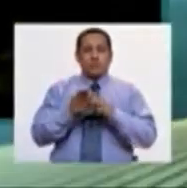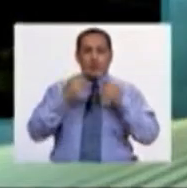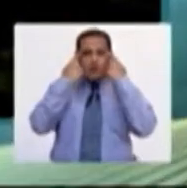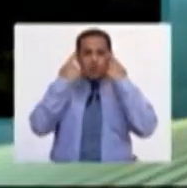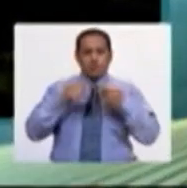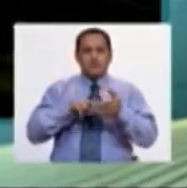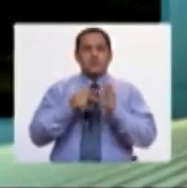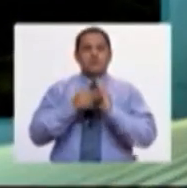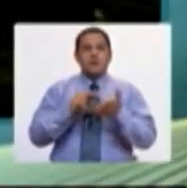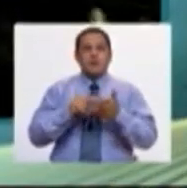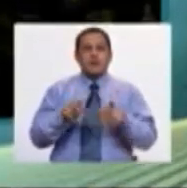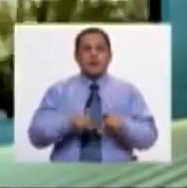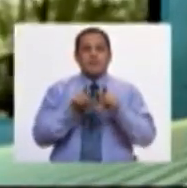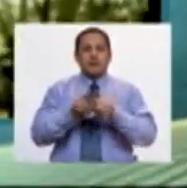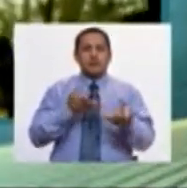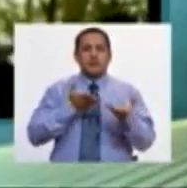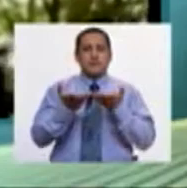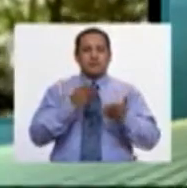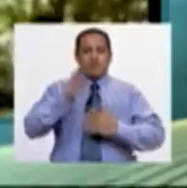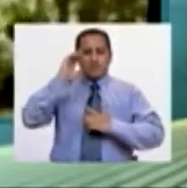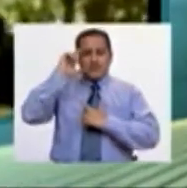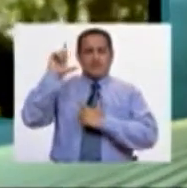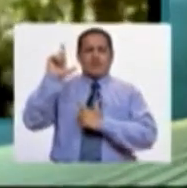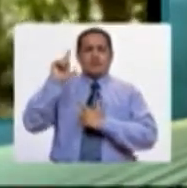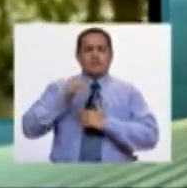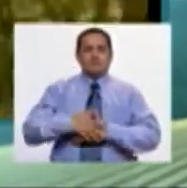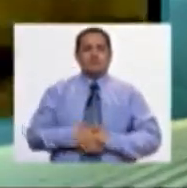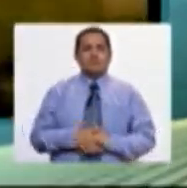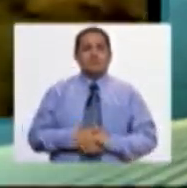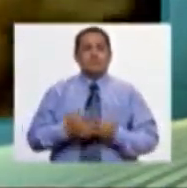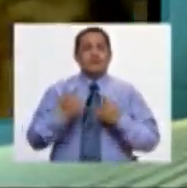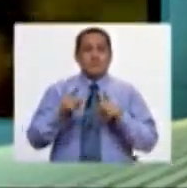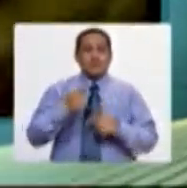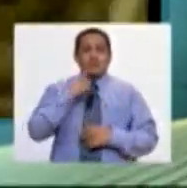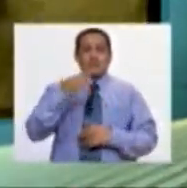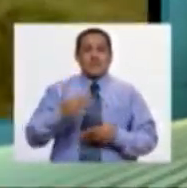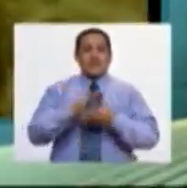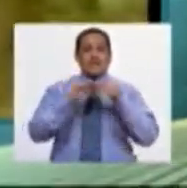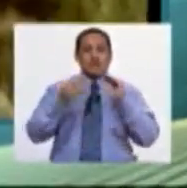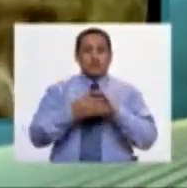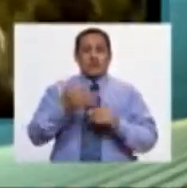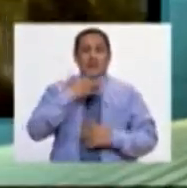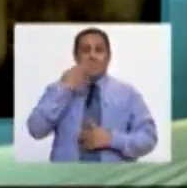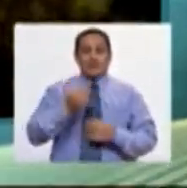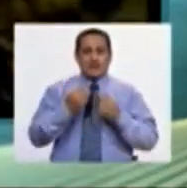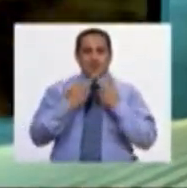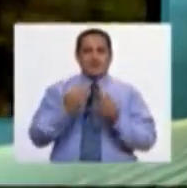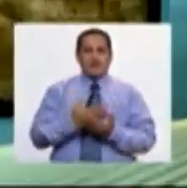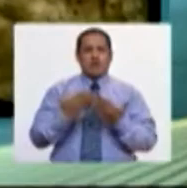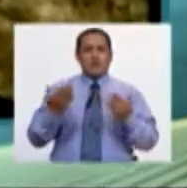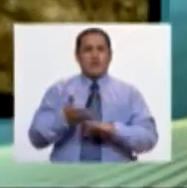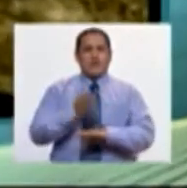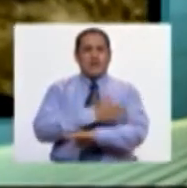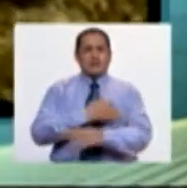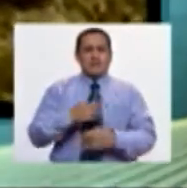líneas generales, de lo que se trata un servicio militar. Aunque de hecho en nuestra historia y realidad las situaciones